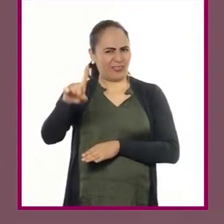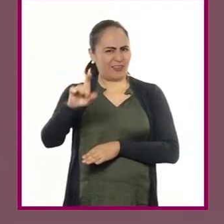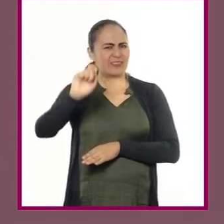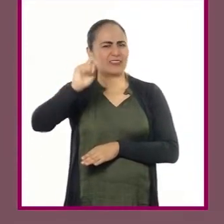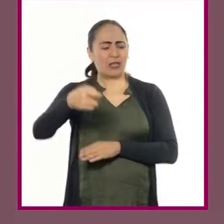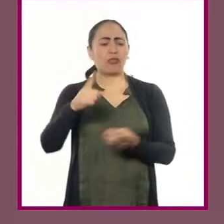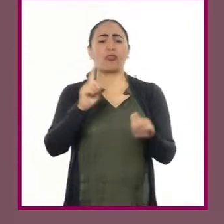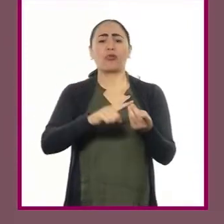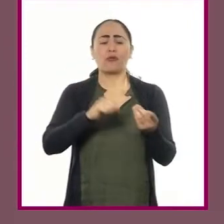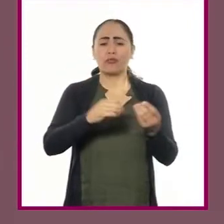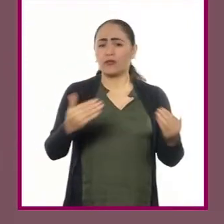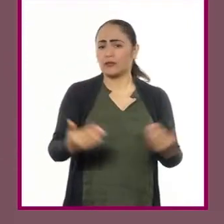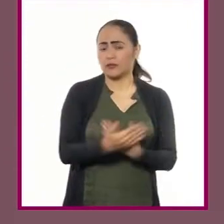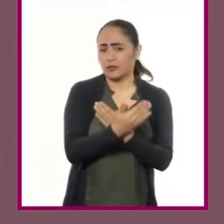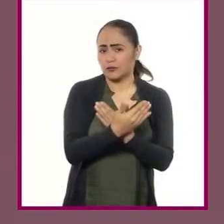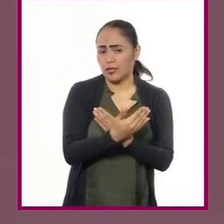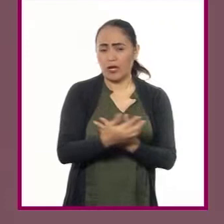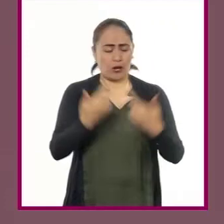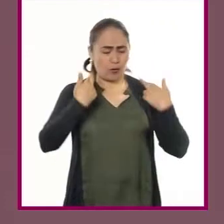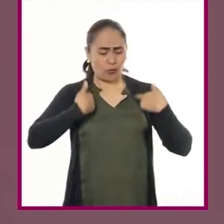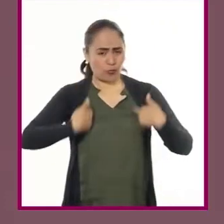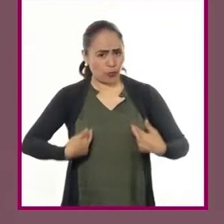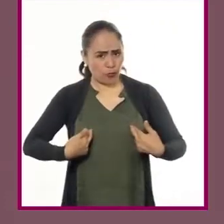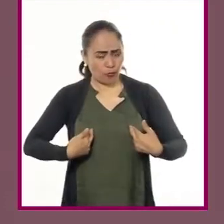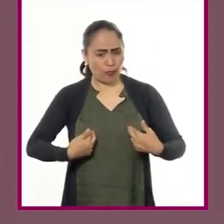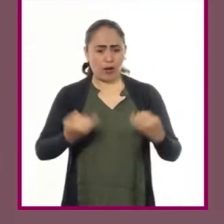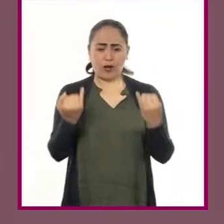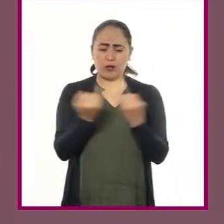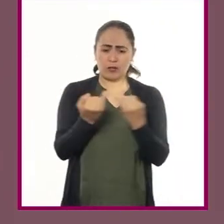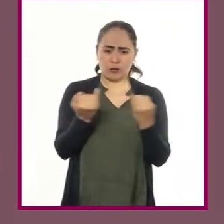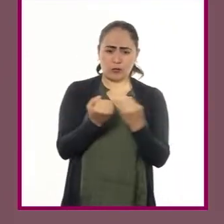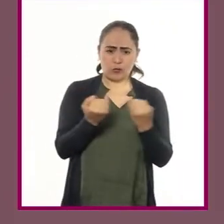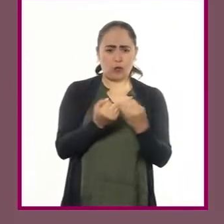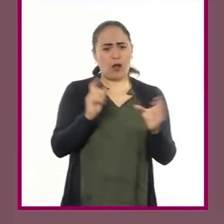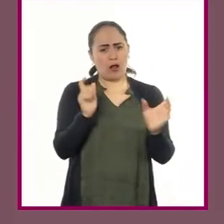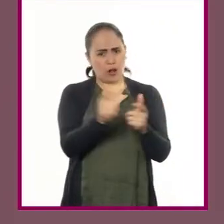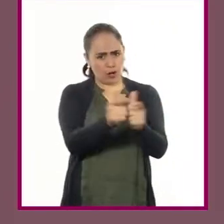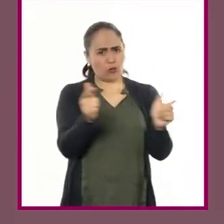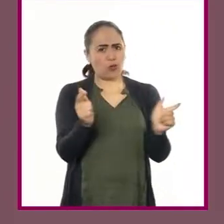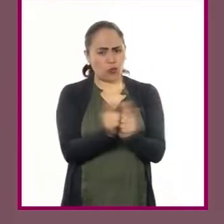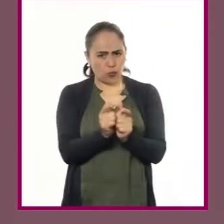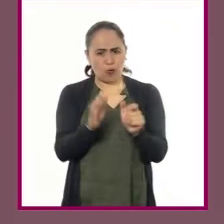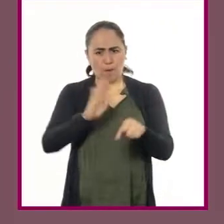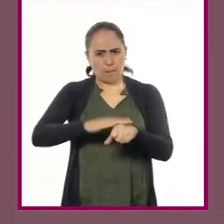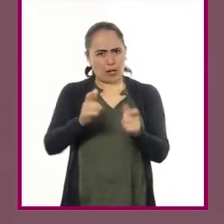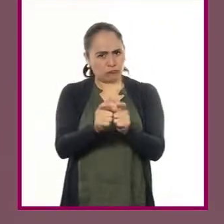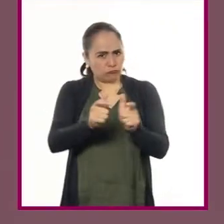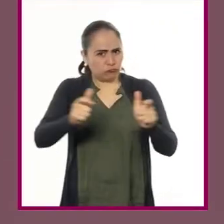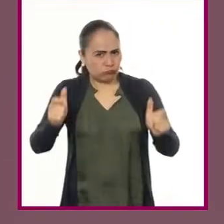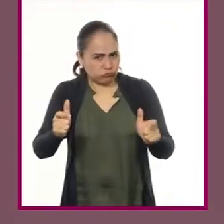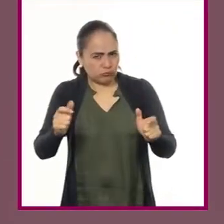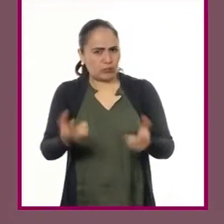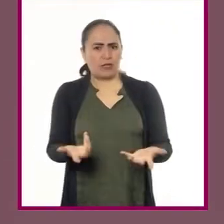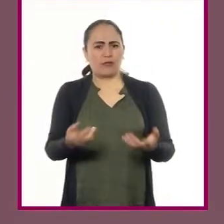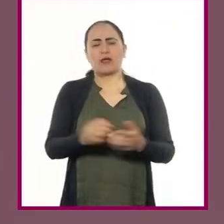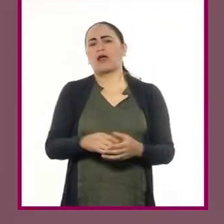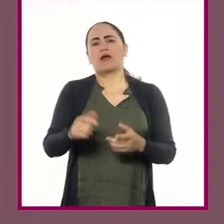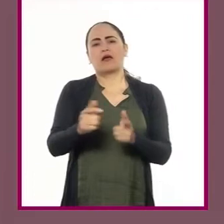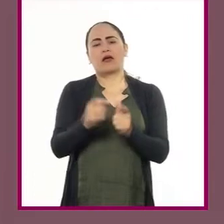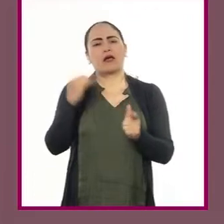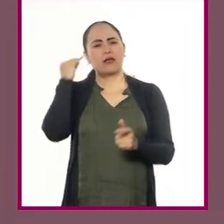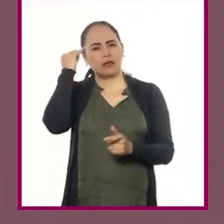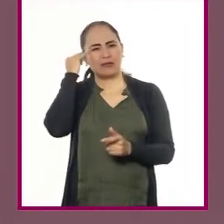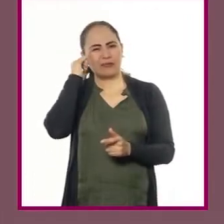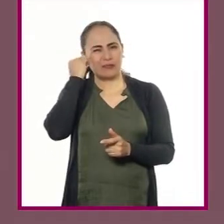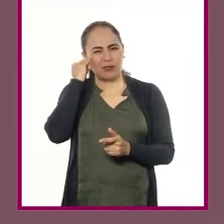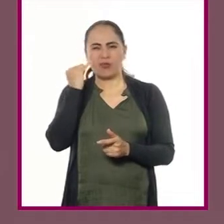de nacimiento, forma de vestir y pertenencia a grupos representativos de tipo gremial, étnico o